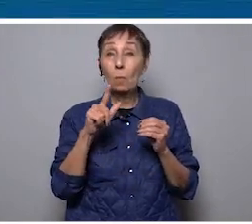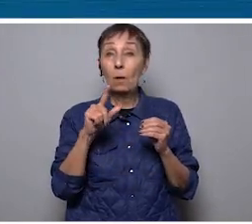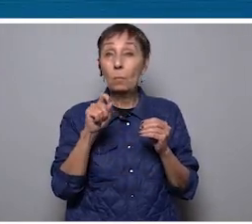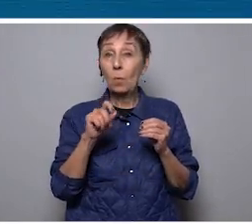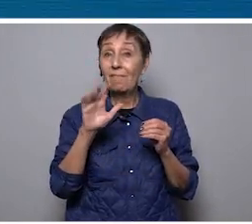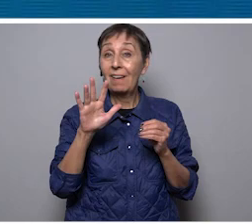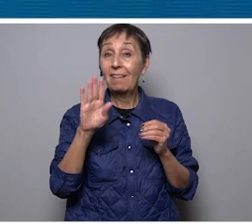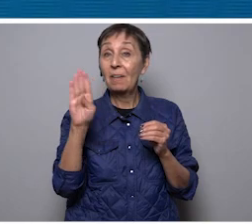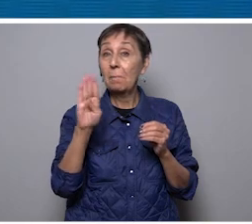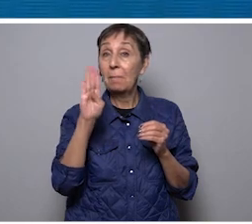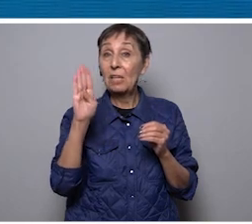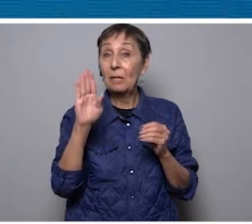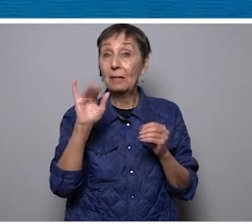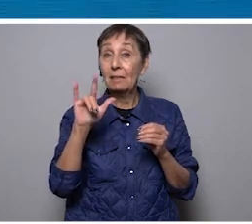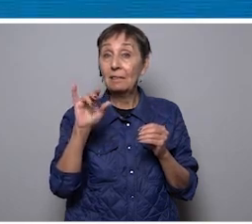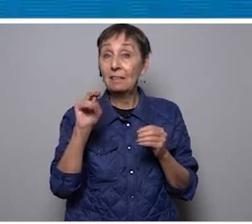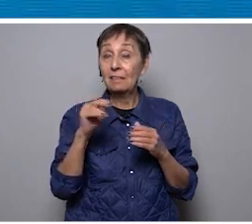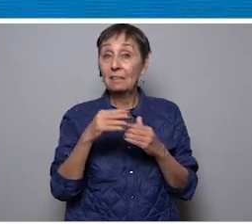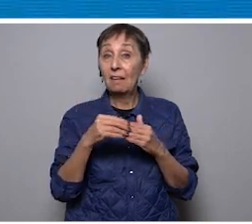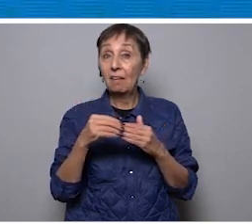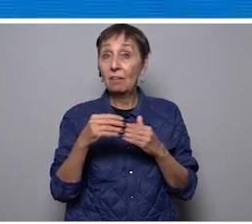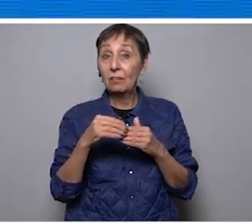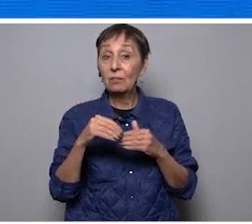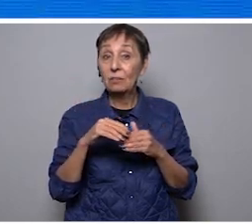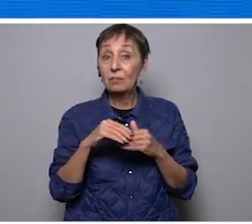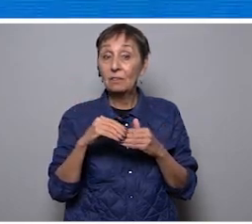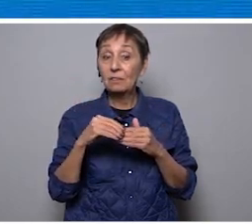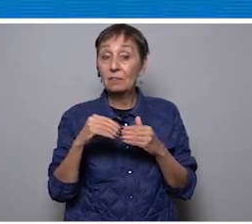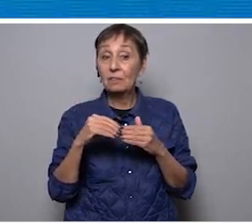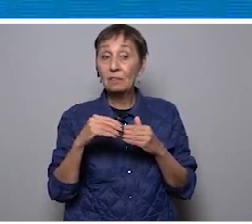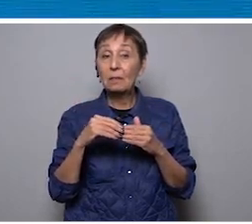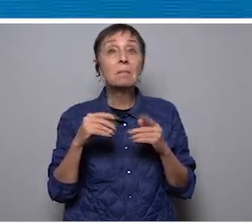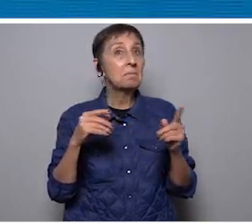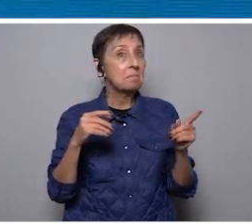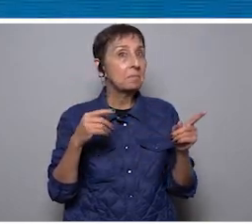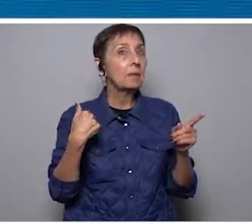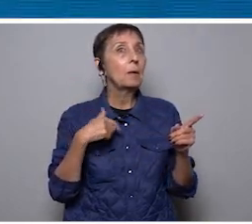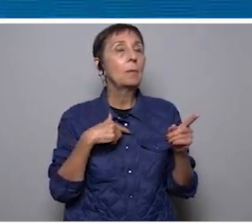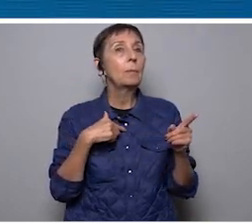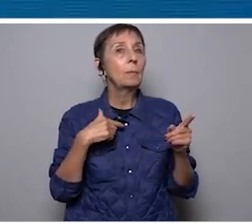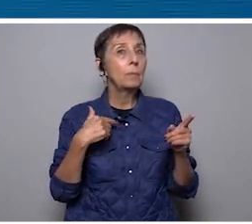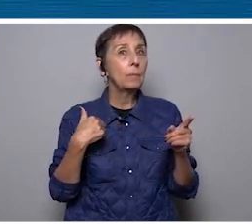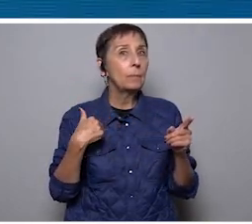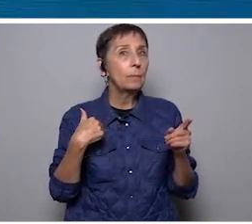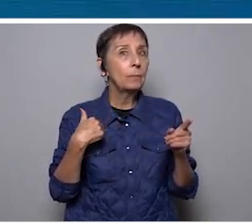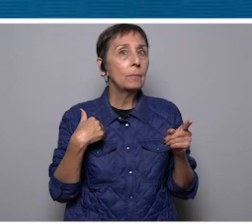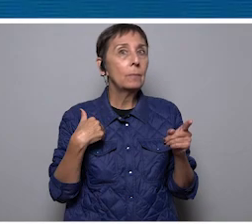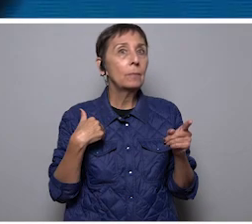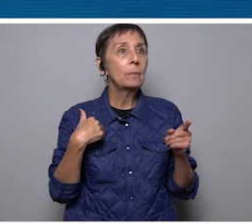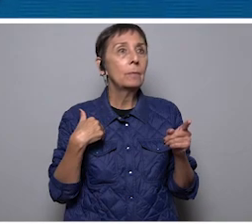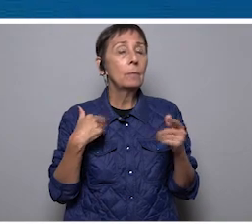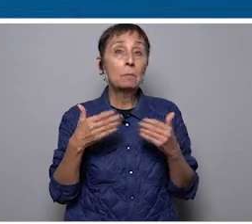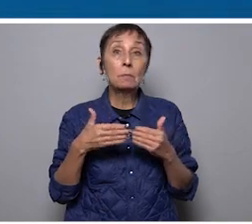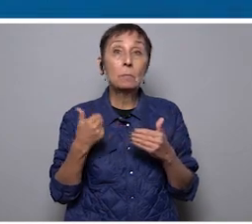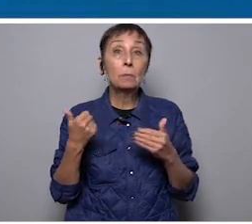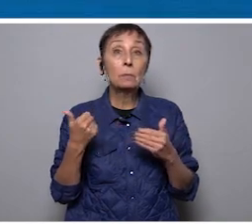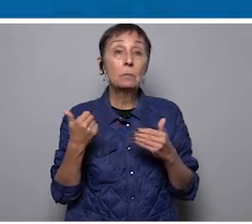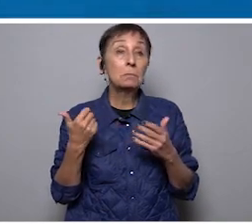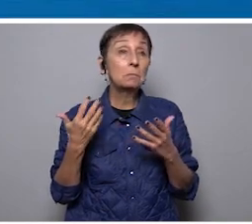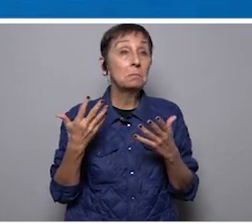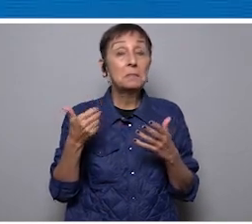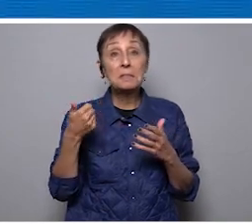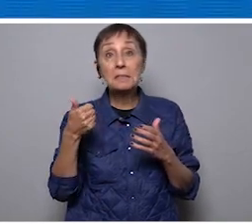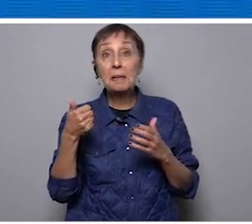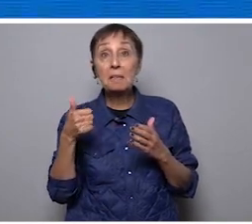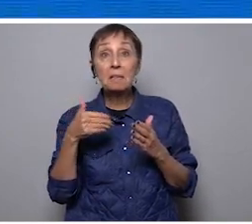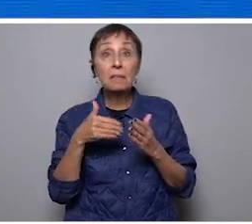créditos vigentes eh Como les decía tenemos al casi 10.000 puntos de tiendas en donde